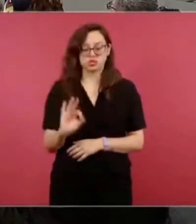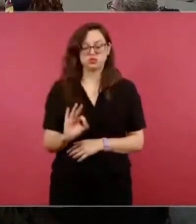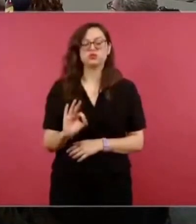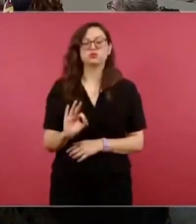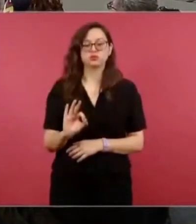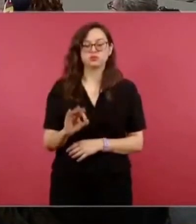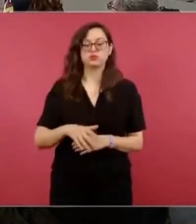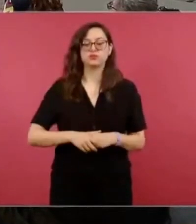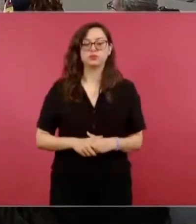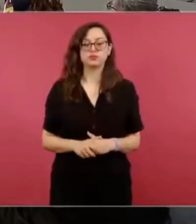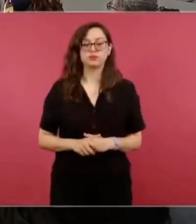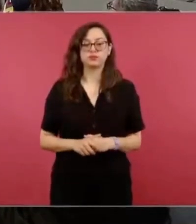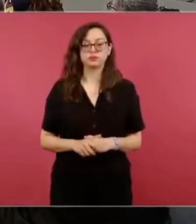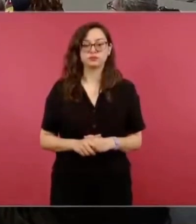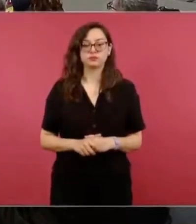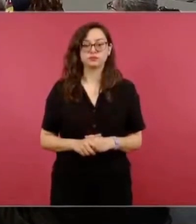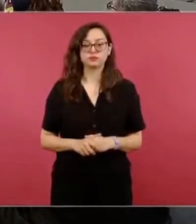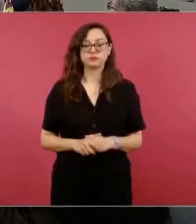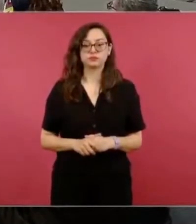Adelante.